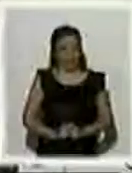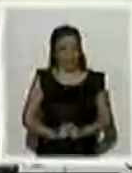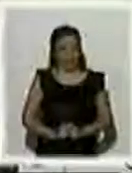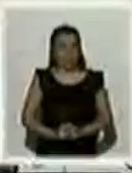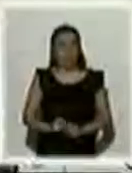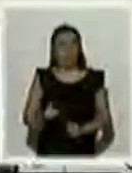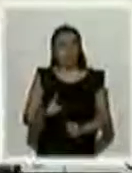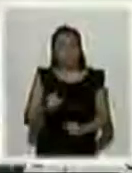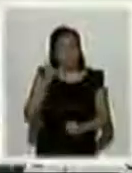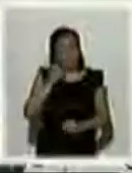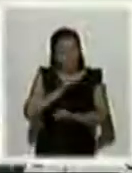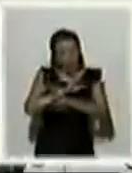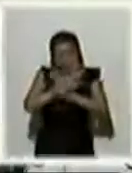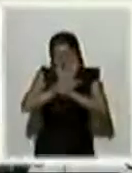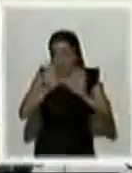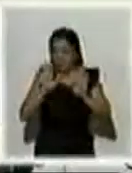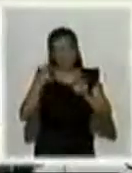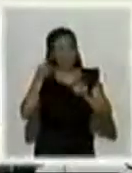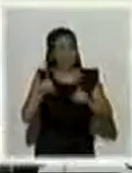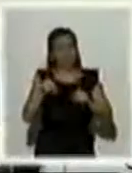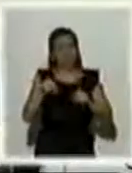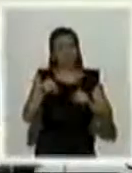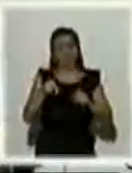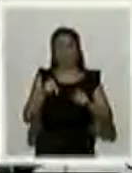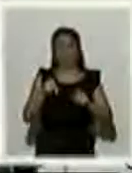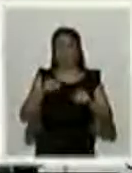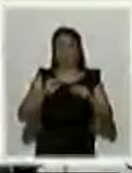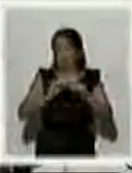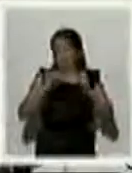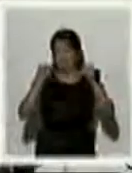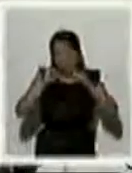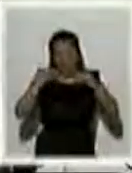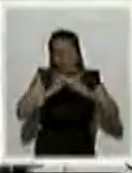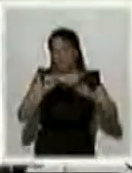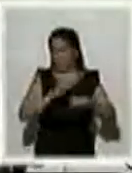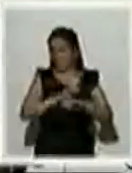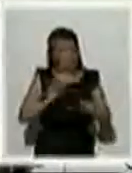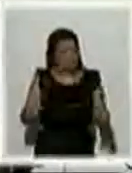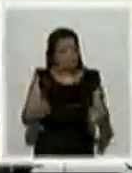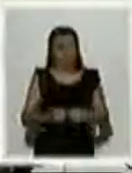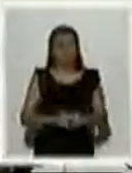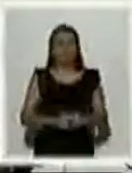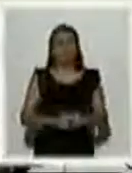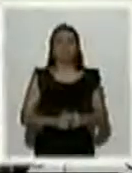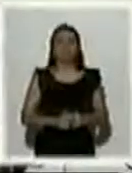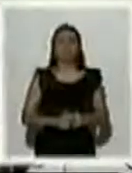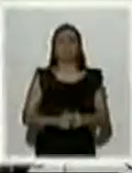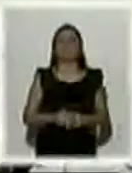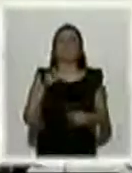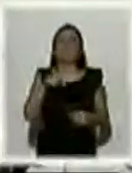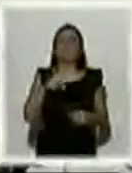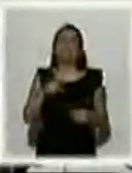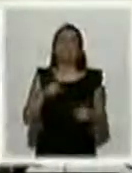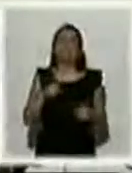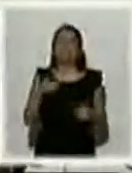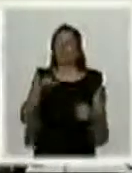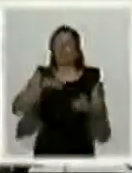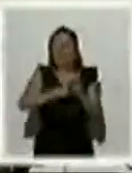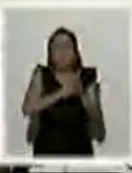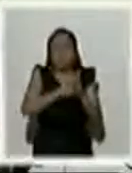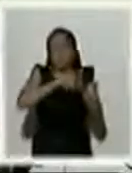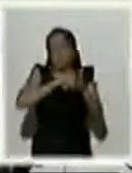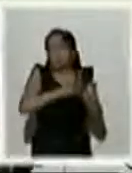patronales como del gobierno, en el marco de que se vienen a dar un montón de suspensiones y